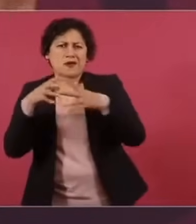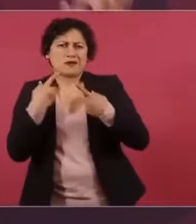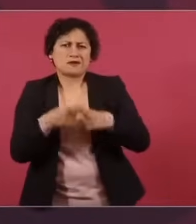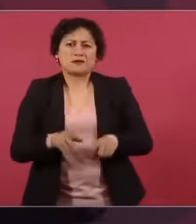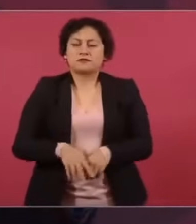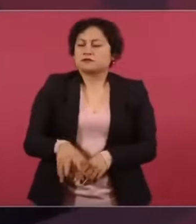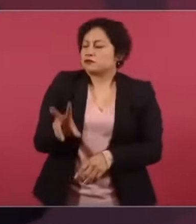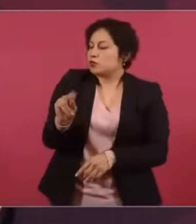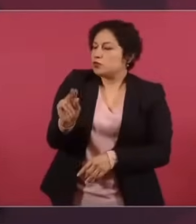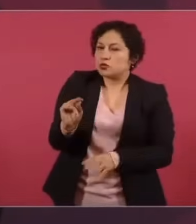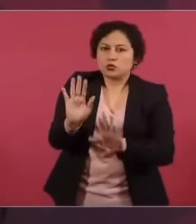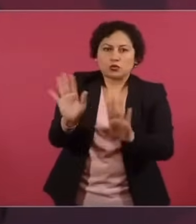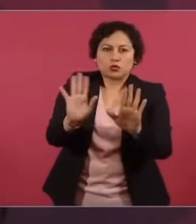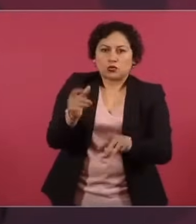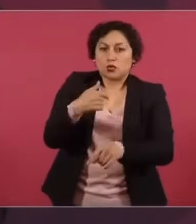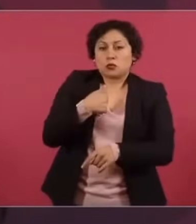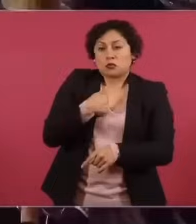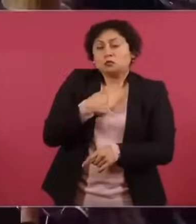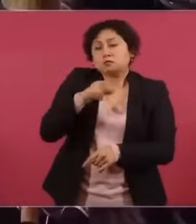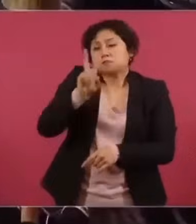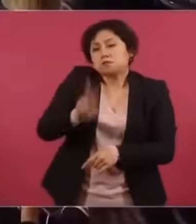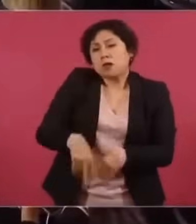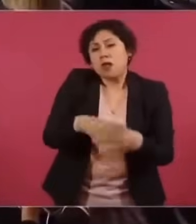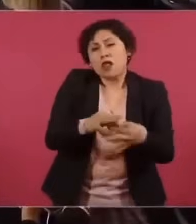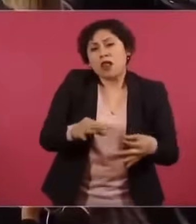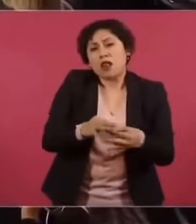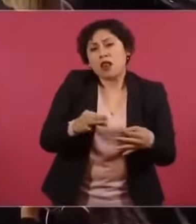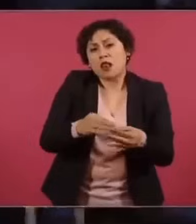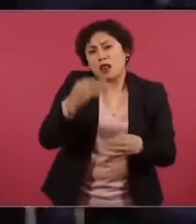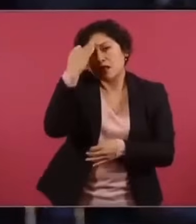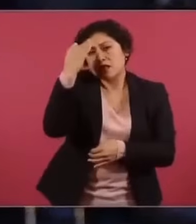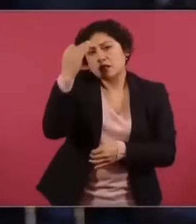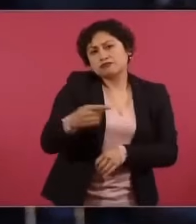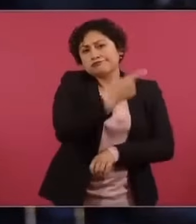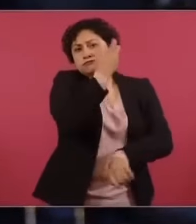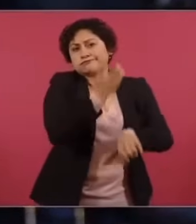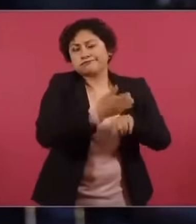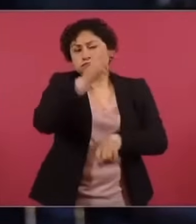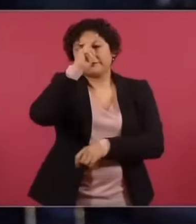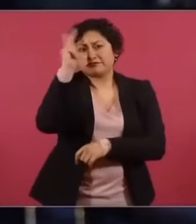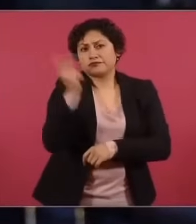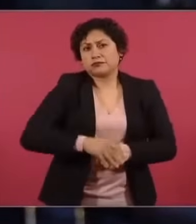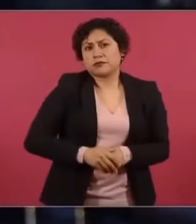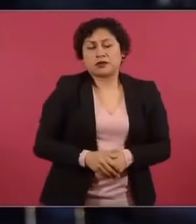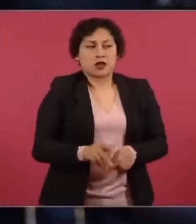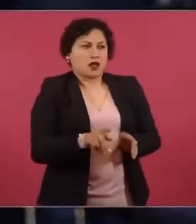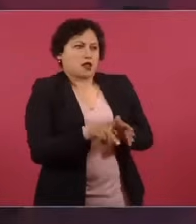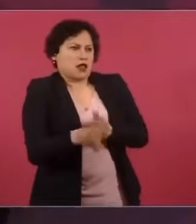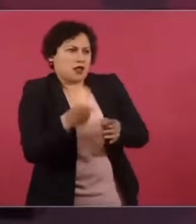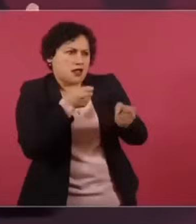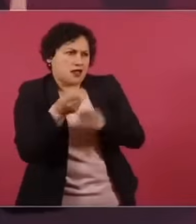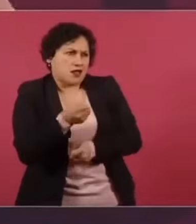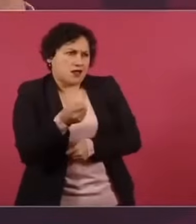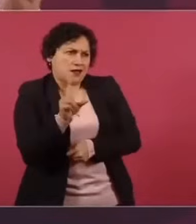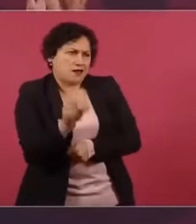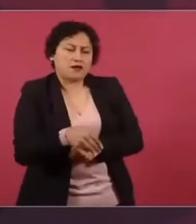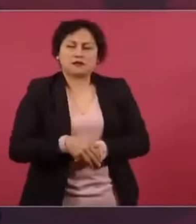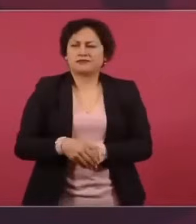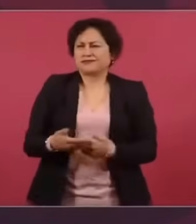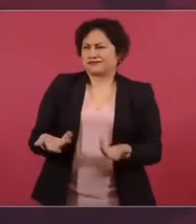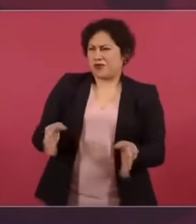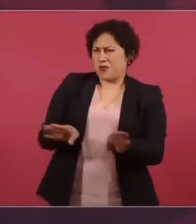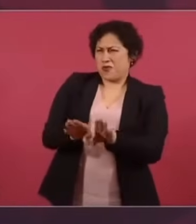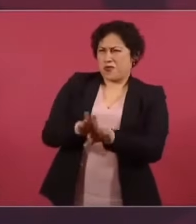Yo te diría que es más peligroso Estados Unidos. El número de muertos de periodistas no. ¿Cómo no? No. En